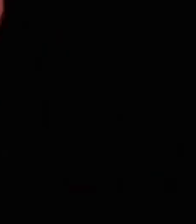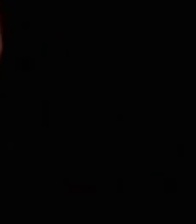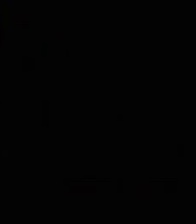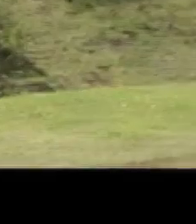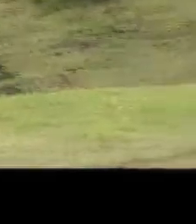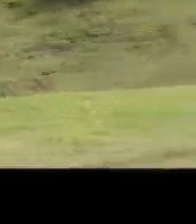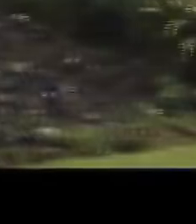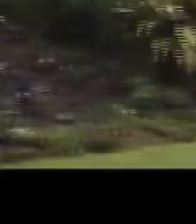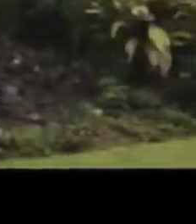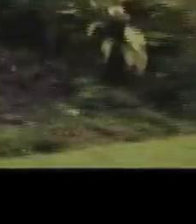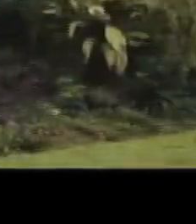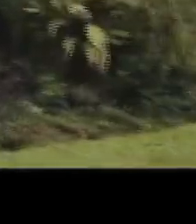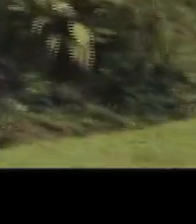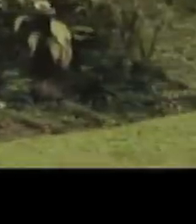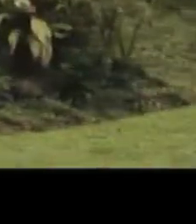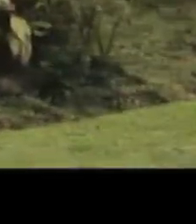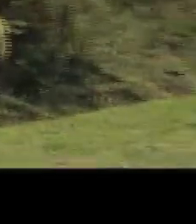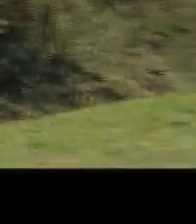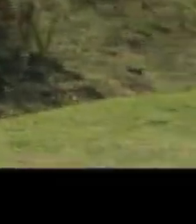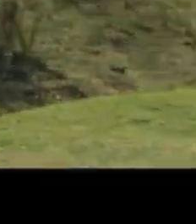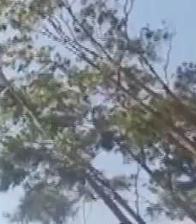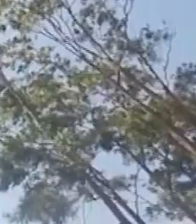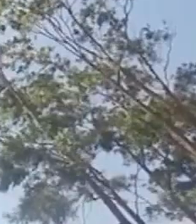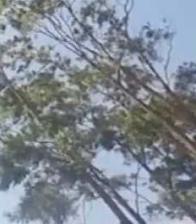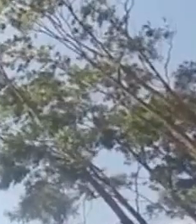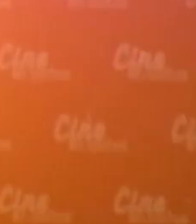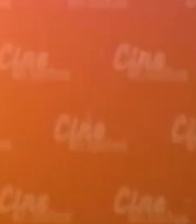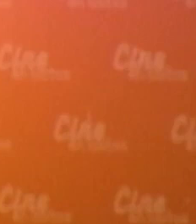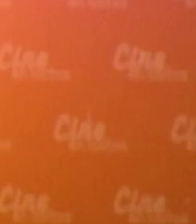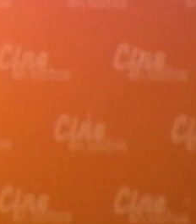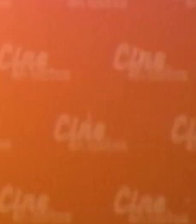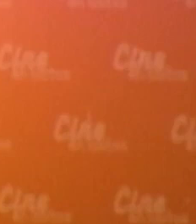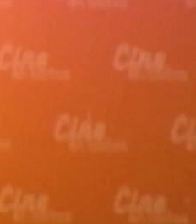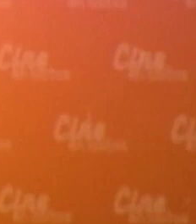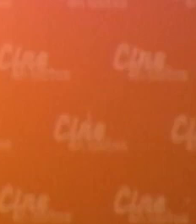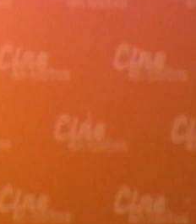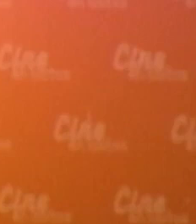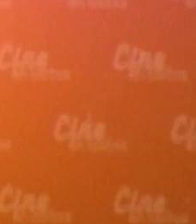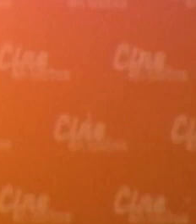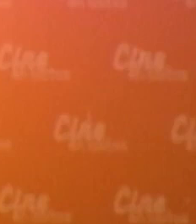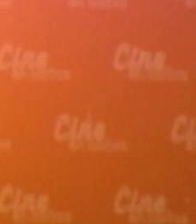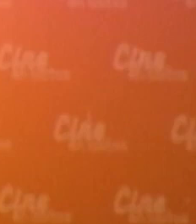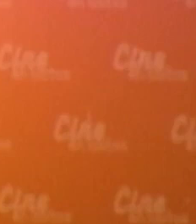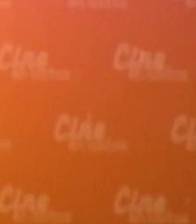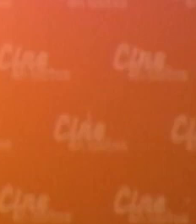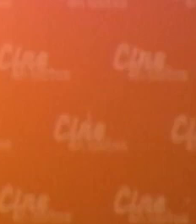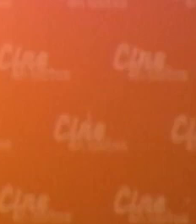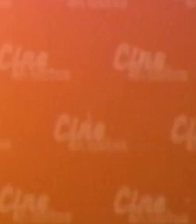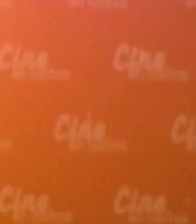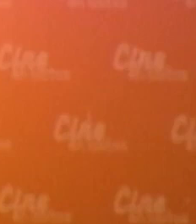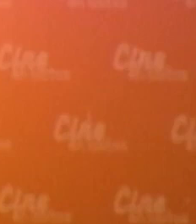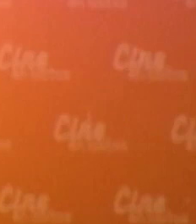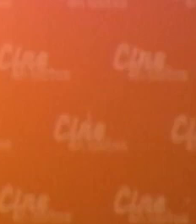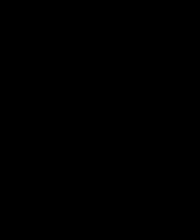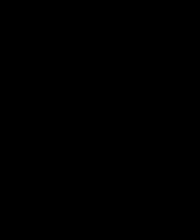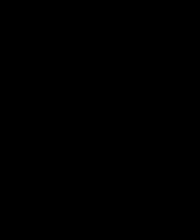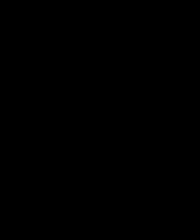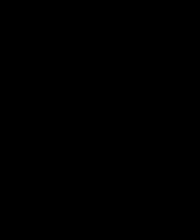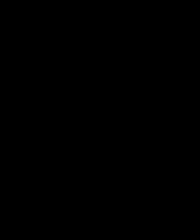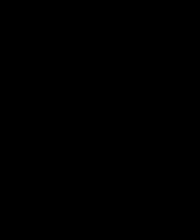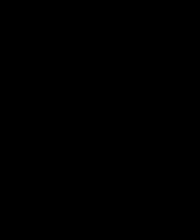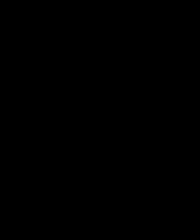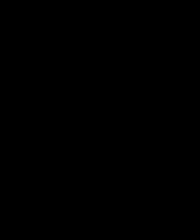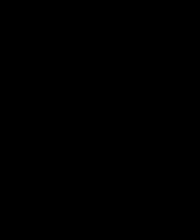ficciones. Los jueves a las 9 de la noche y los domingos a las 11 de la mañana. Aquí en 13, Costa